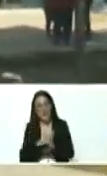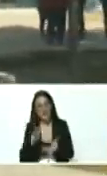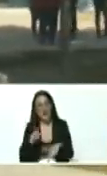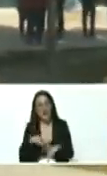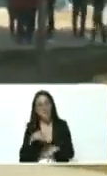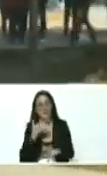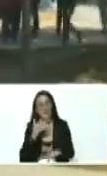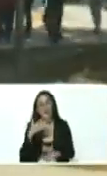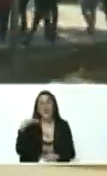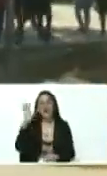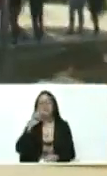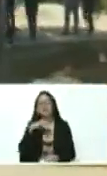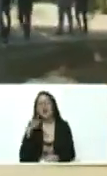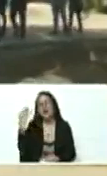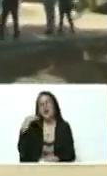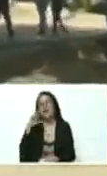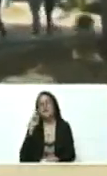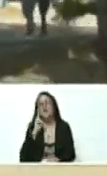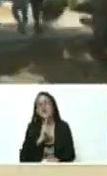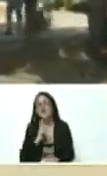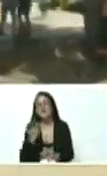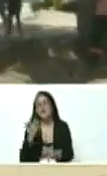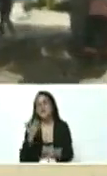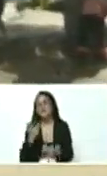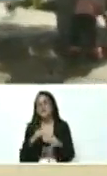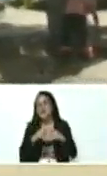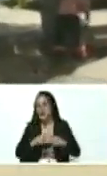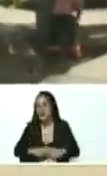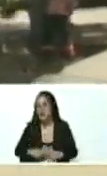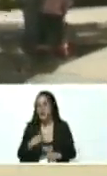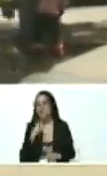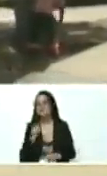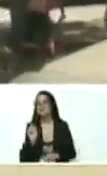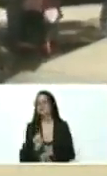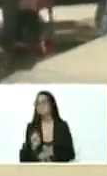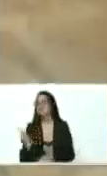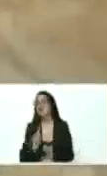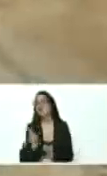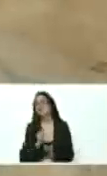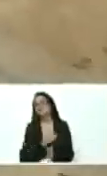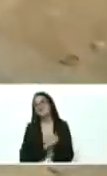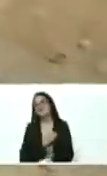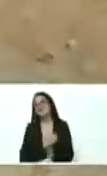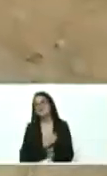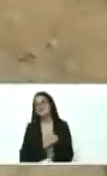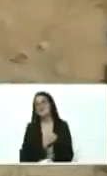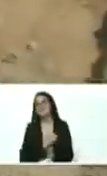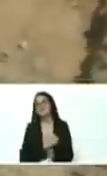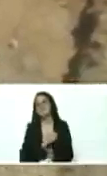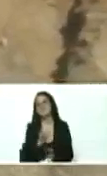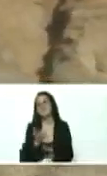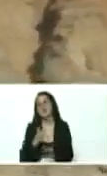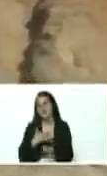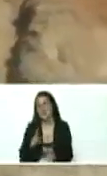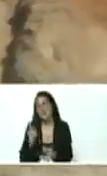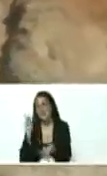llegado, imagínate tú, los administradores, y hubieran calculado y le hubieran dicho, no, Libertador, usted para poder ir